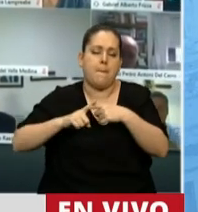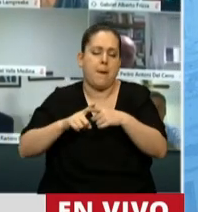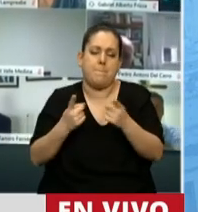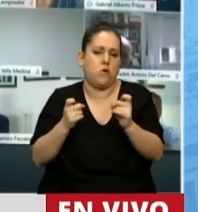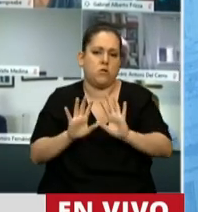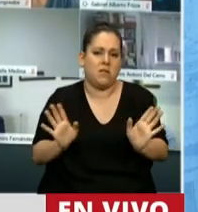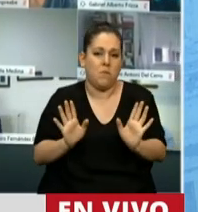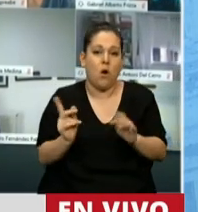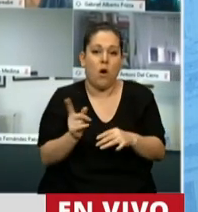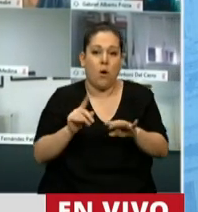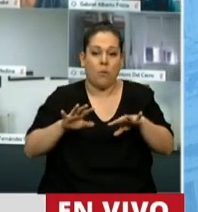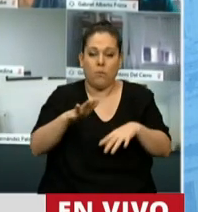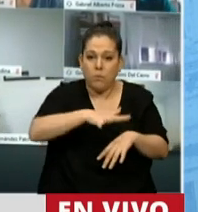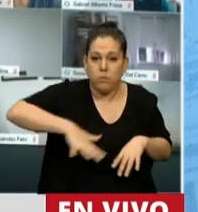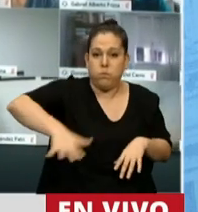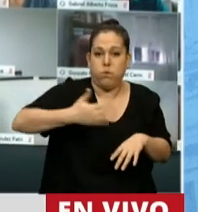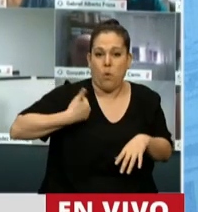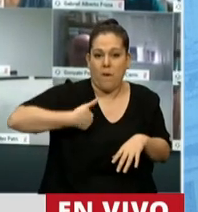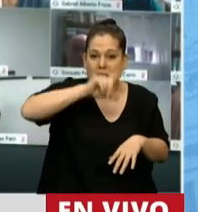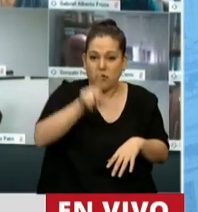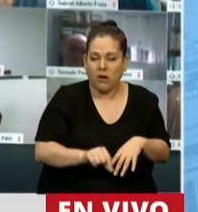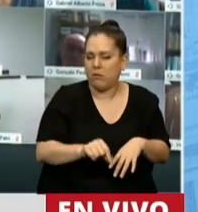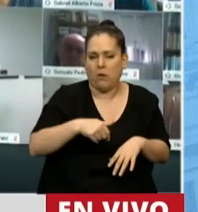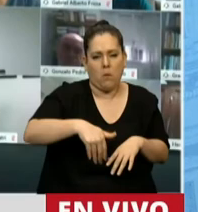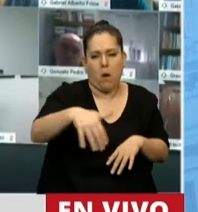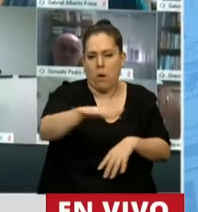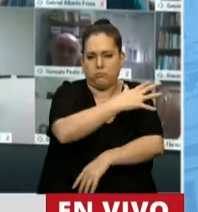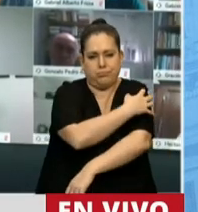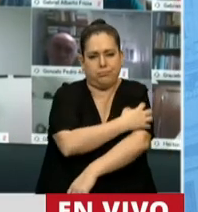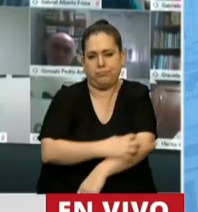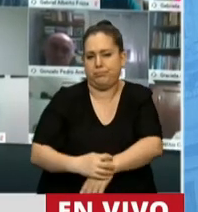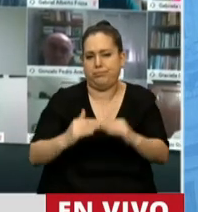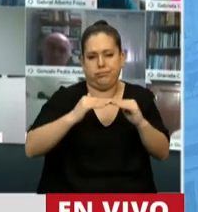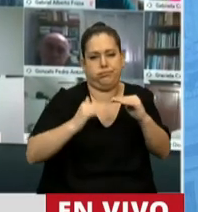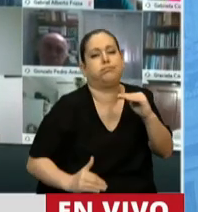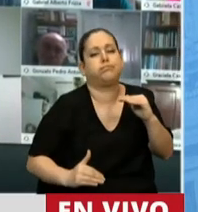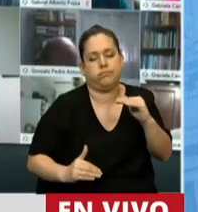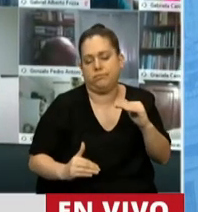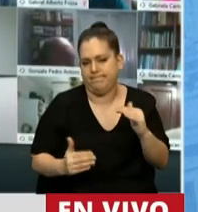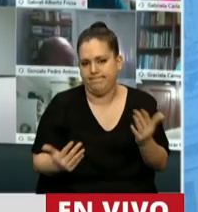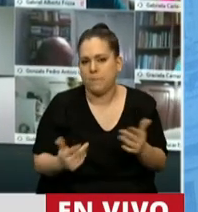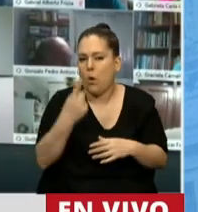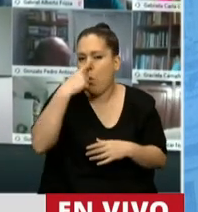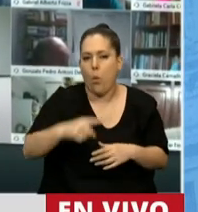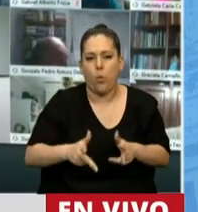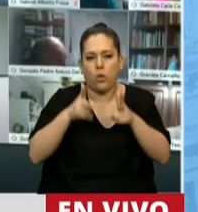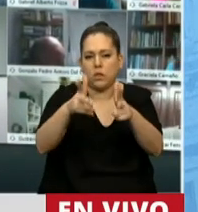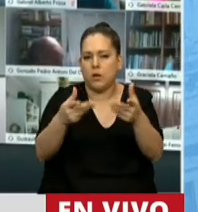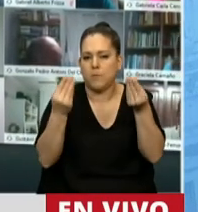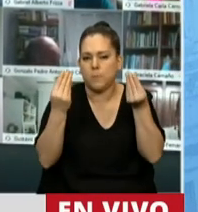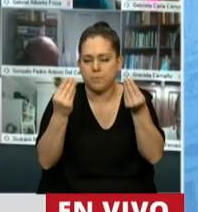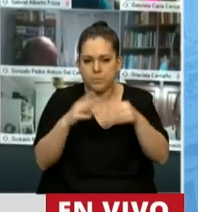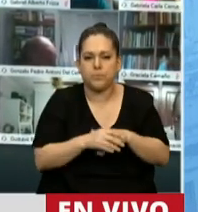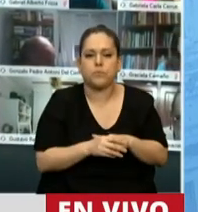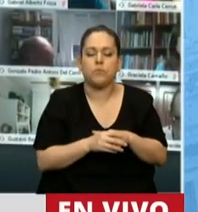La mitad de nuestra población va a estar bajo la línea de pobreza. Finalmente quiero decir una cosa. Entre las